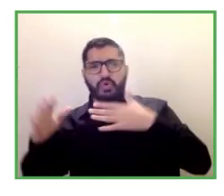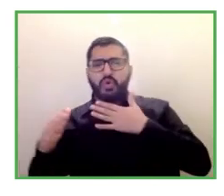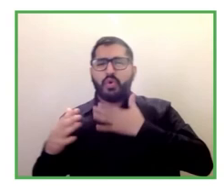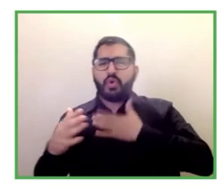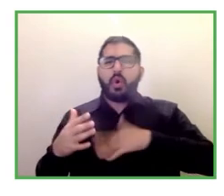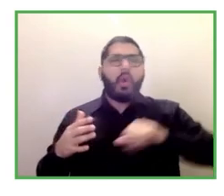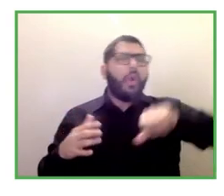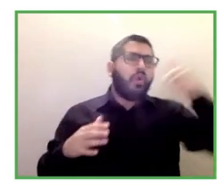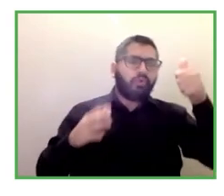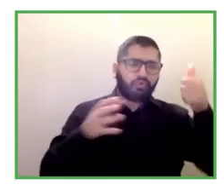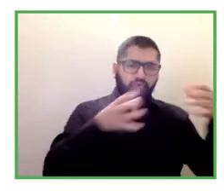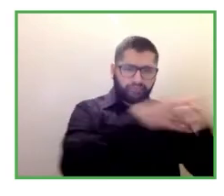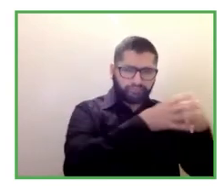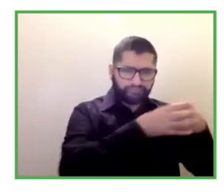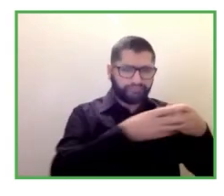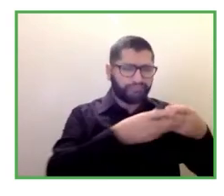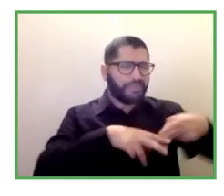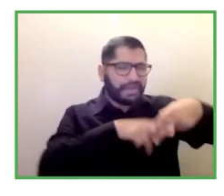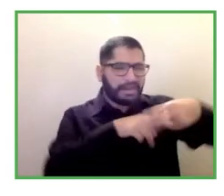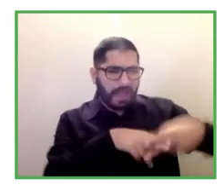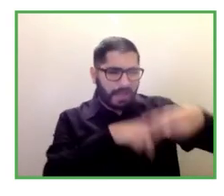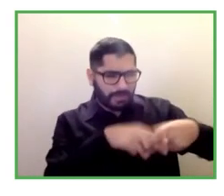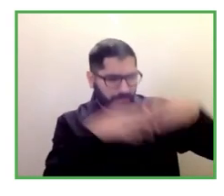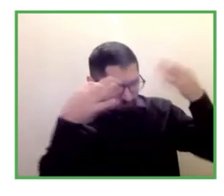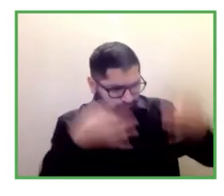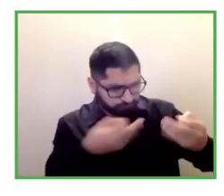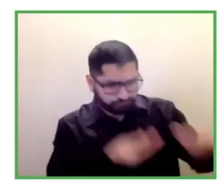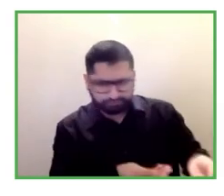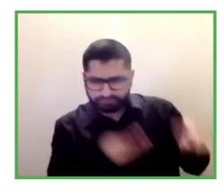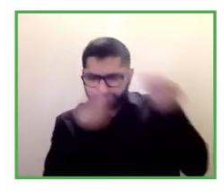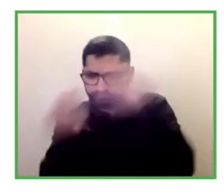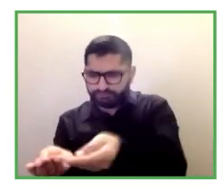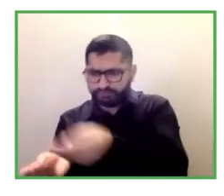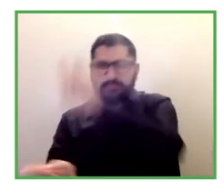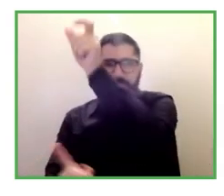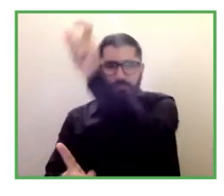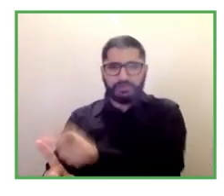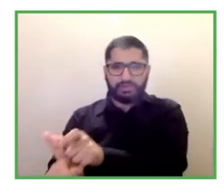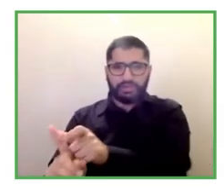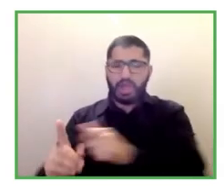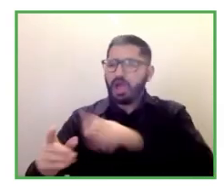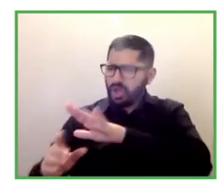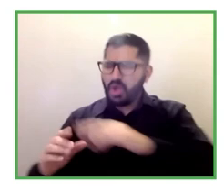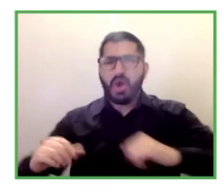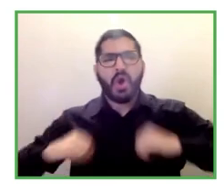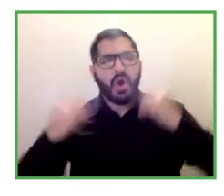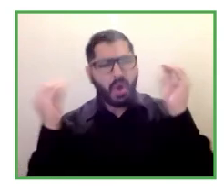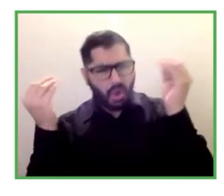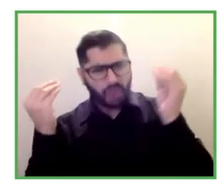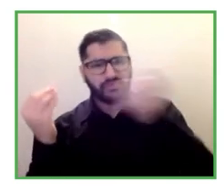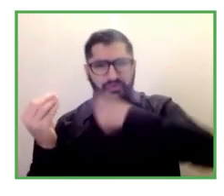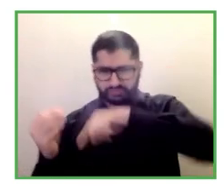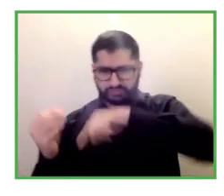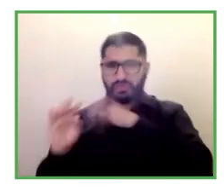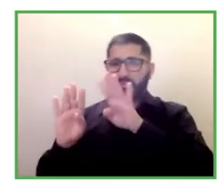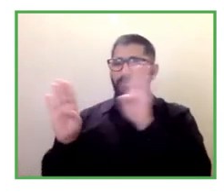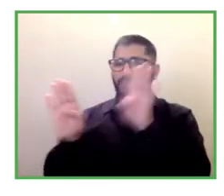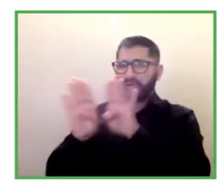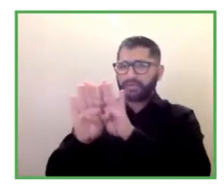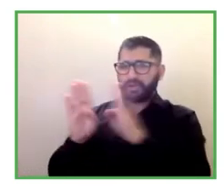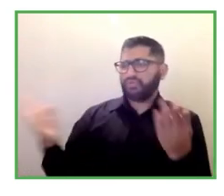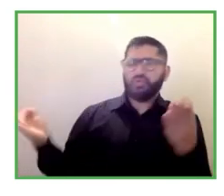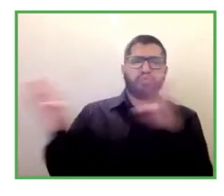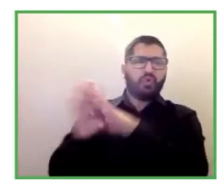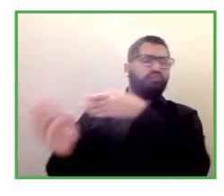este joven, sino que abrirle otras puertas. Así que, bueno, de esa forma hemos podido seguir con el